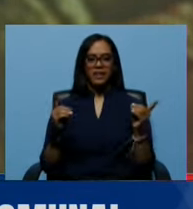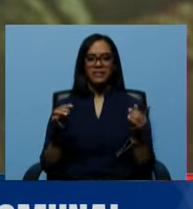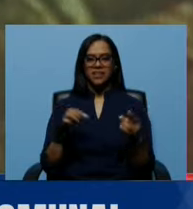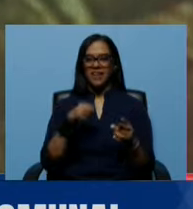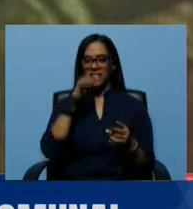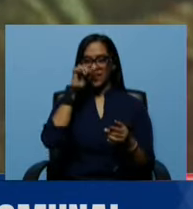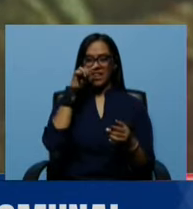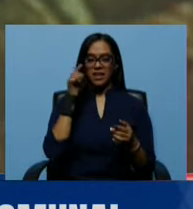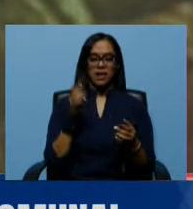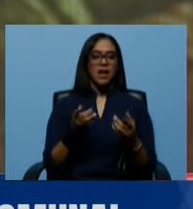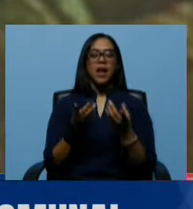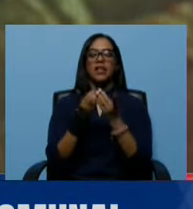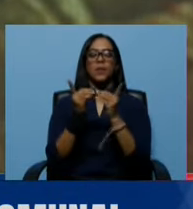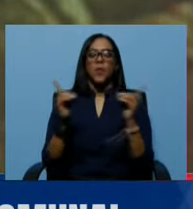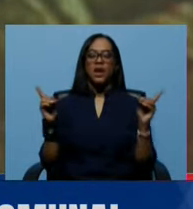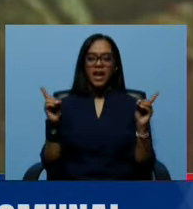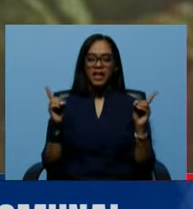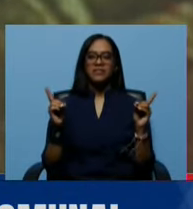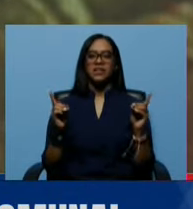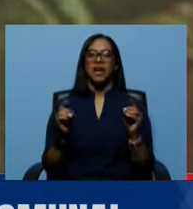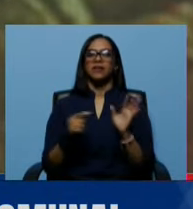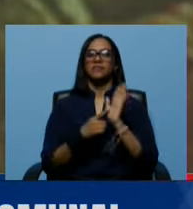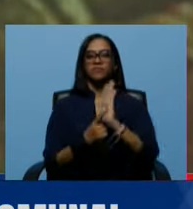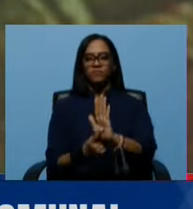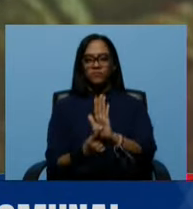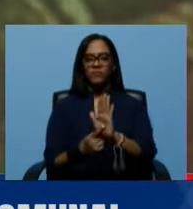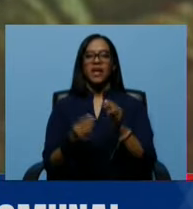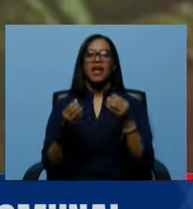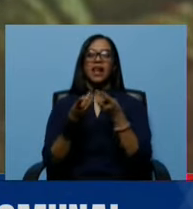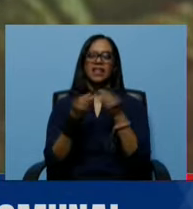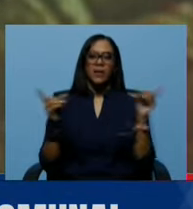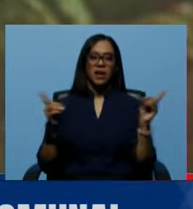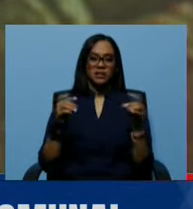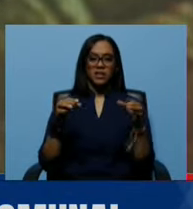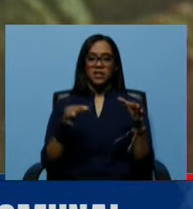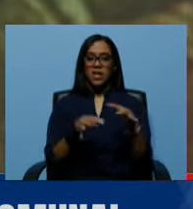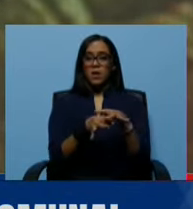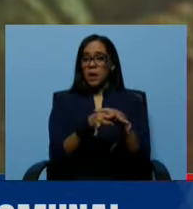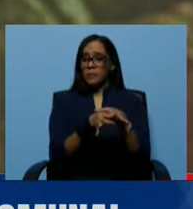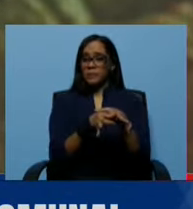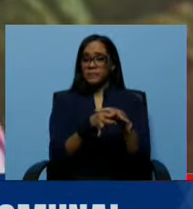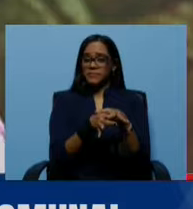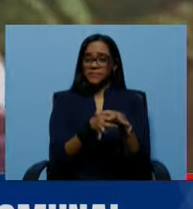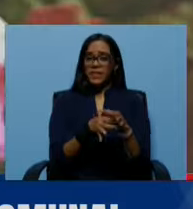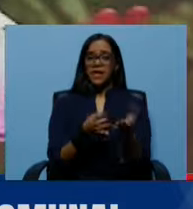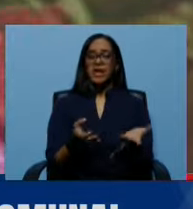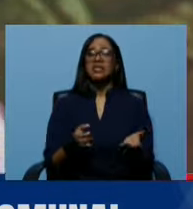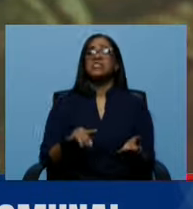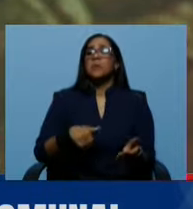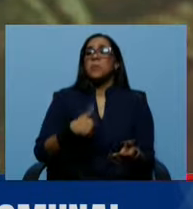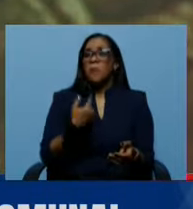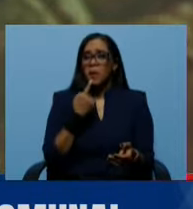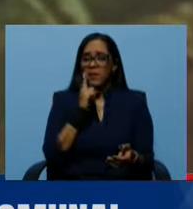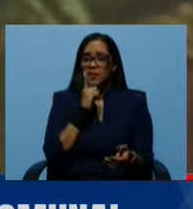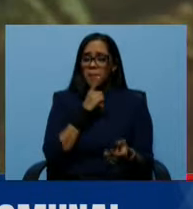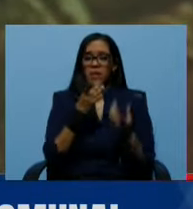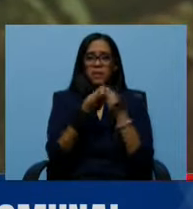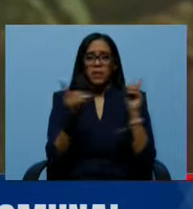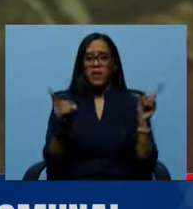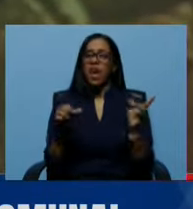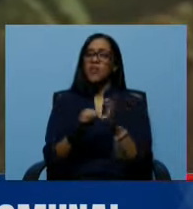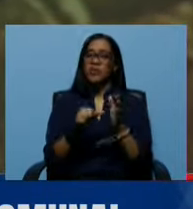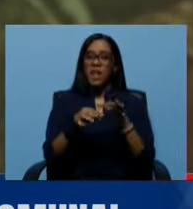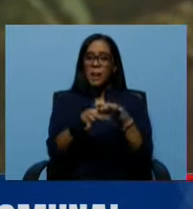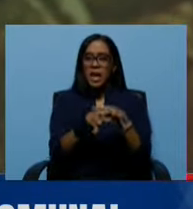democracia representativa, la democracia de élites, la democracia de minorías, si es que se puede llamar democracia, a donde las